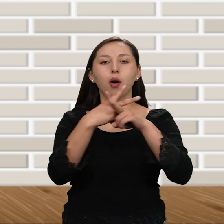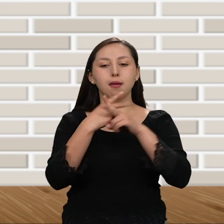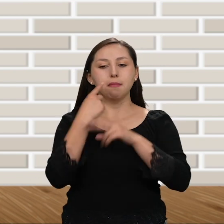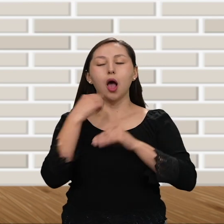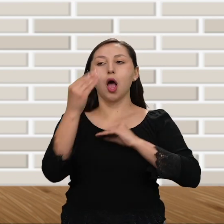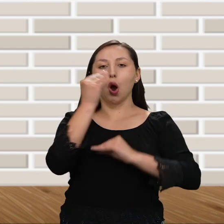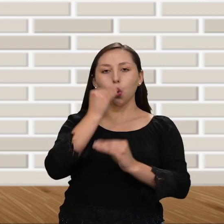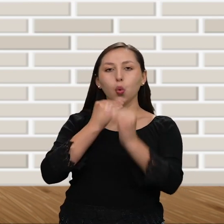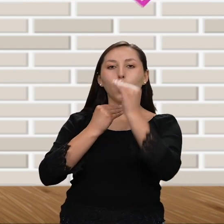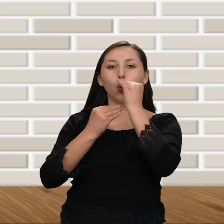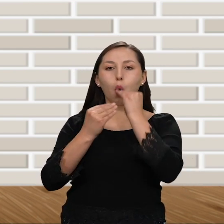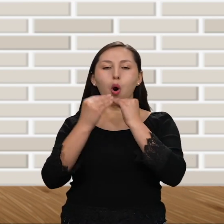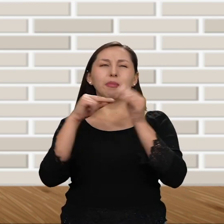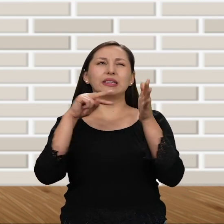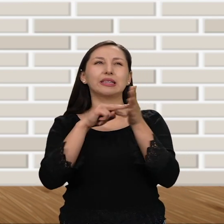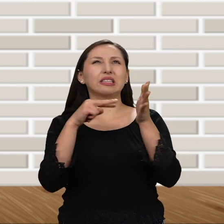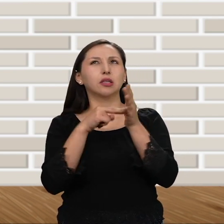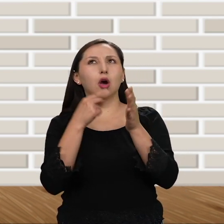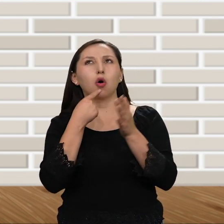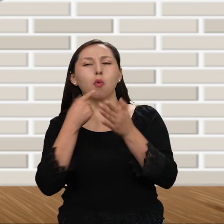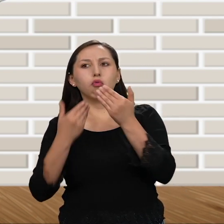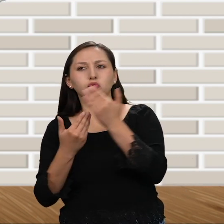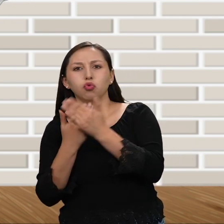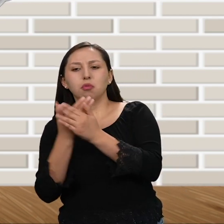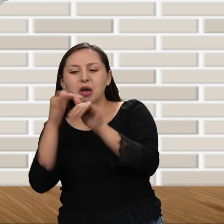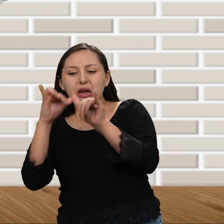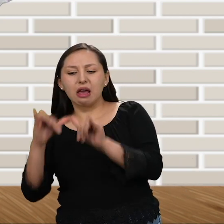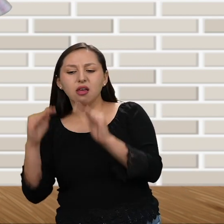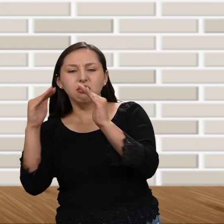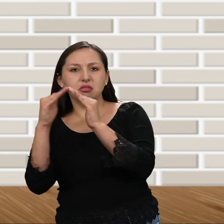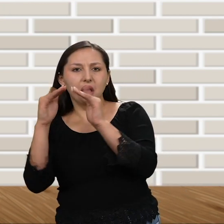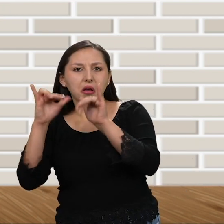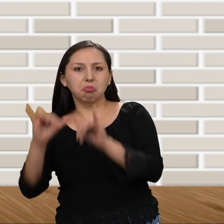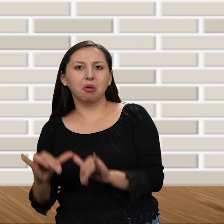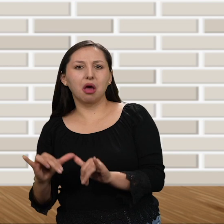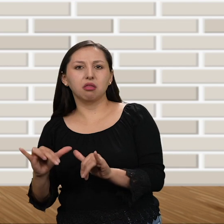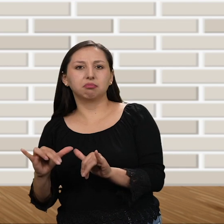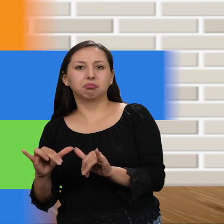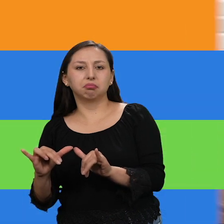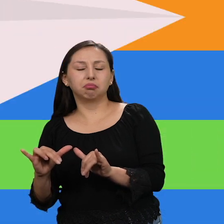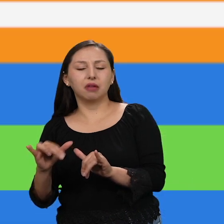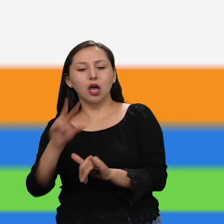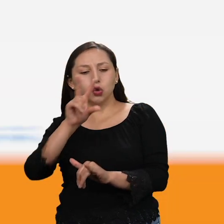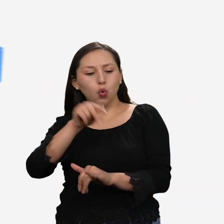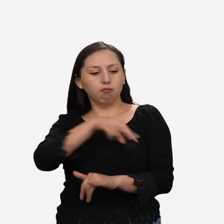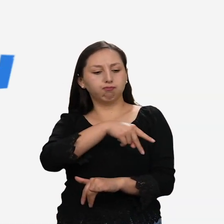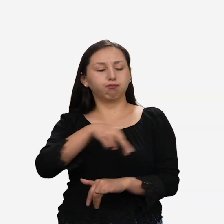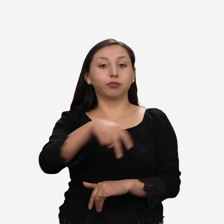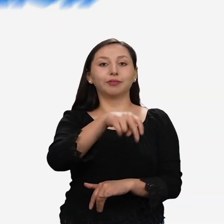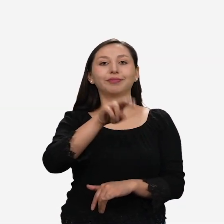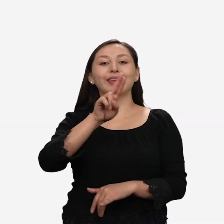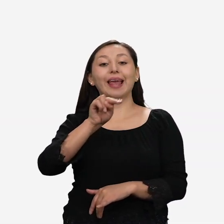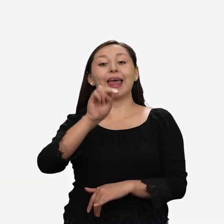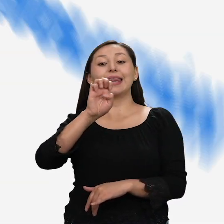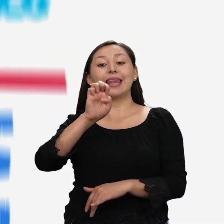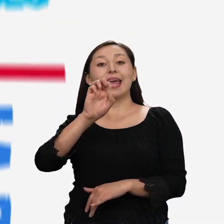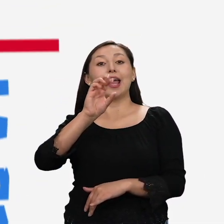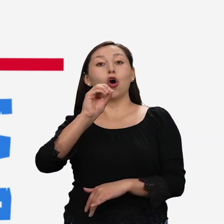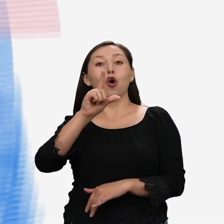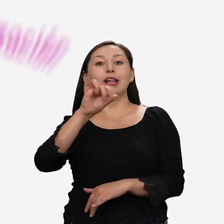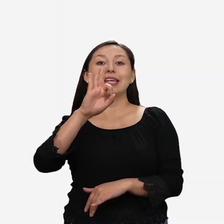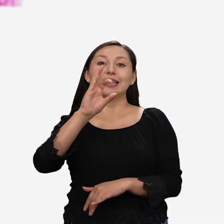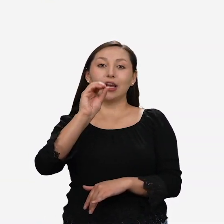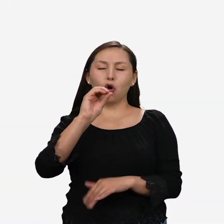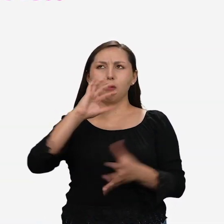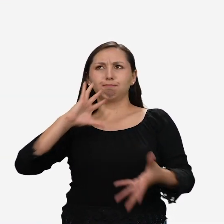paso hacia el sedentarismo, abriendo las puertas al Neolítico y su revolución. La revolución neolítica marcó